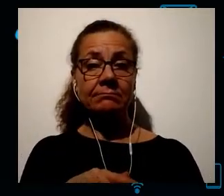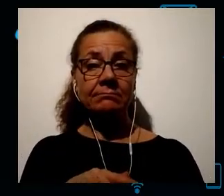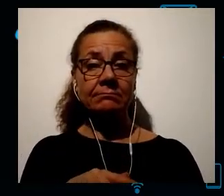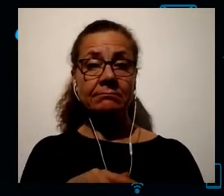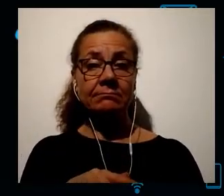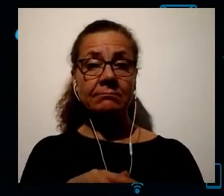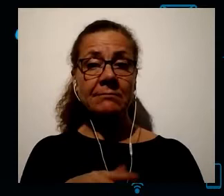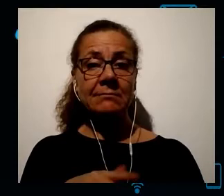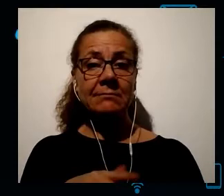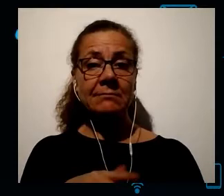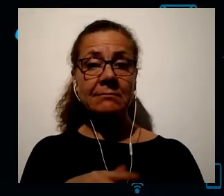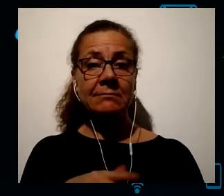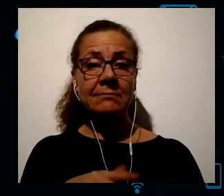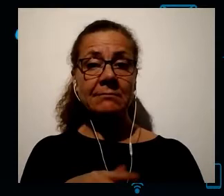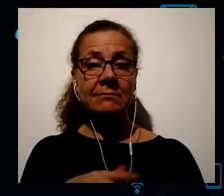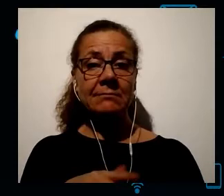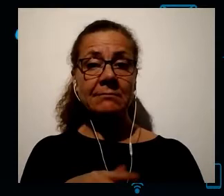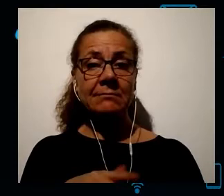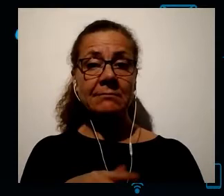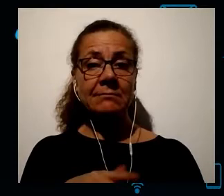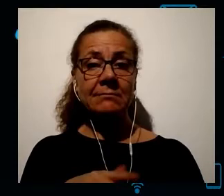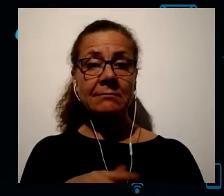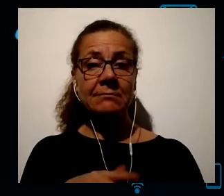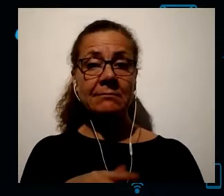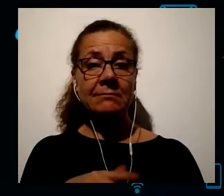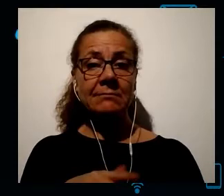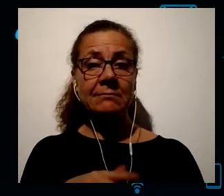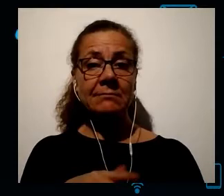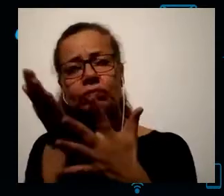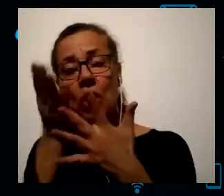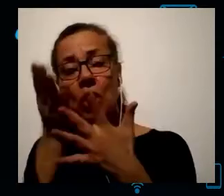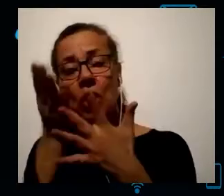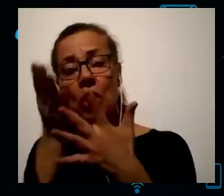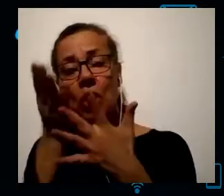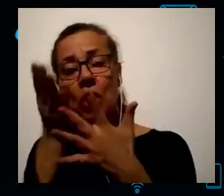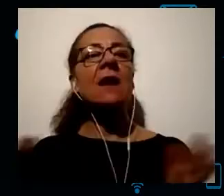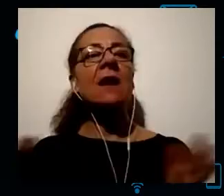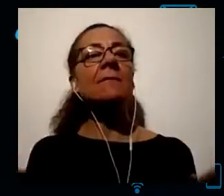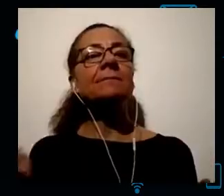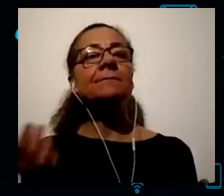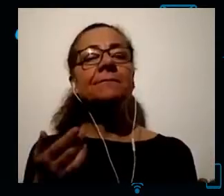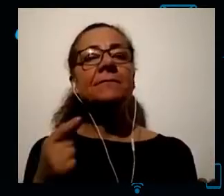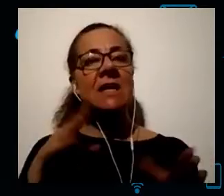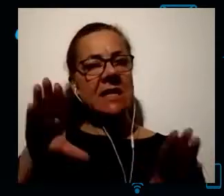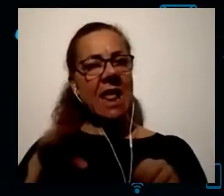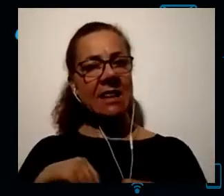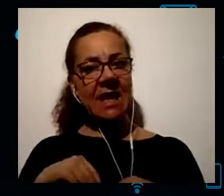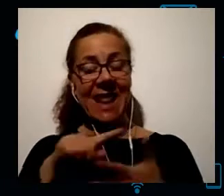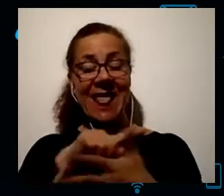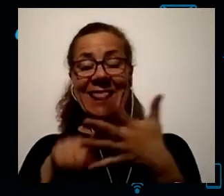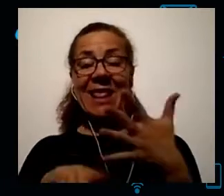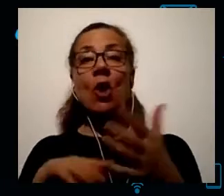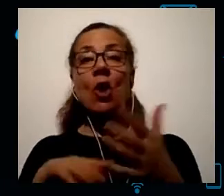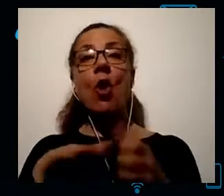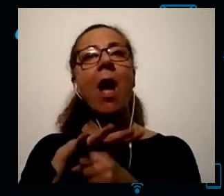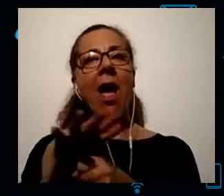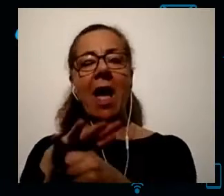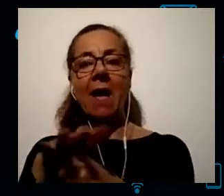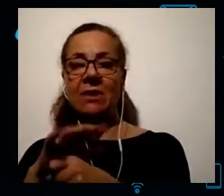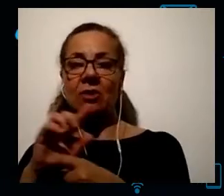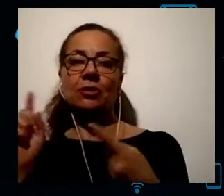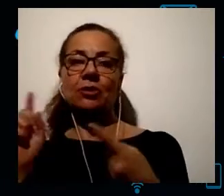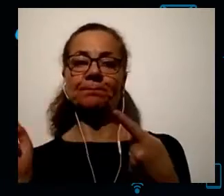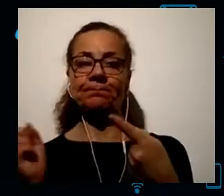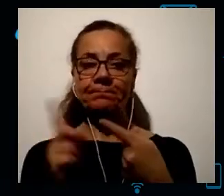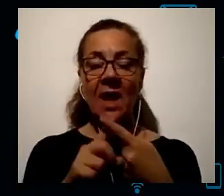las que se suele trabajar esa competencia digital es decir la competencia digital se adquiere en cinco ámbitos y en el ámbito de la